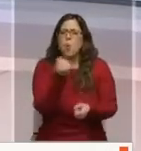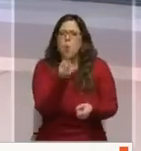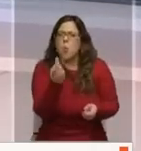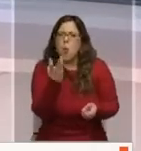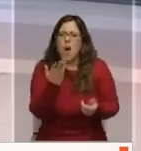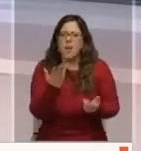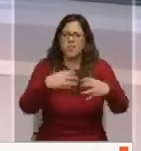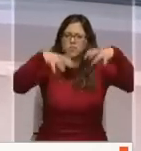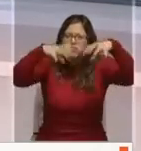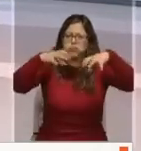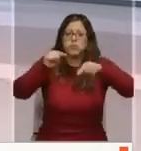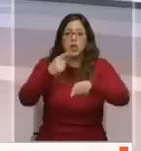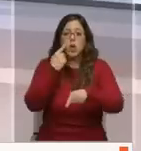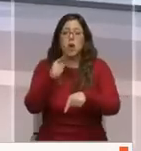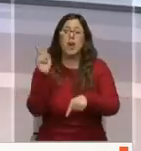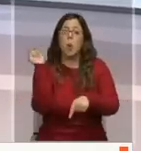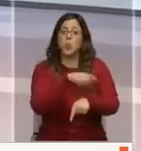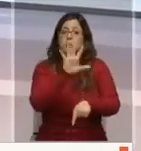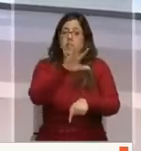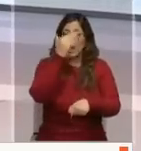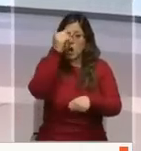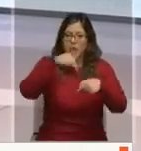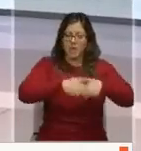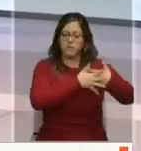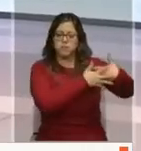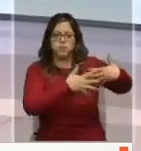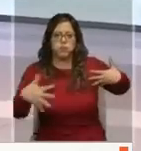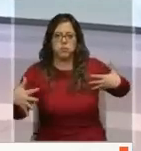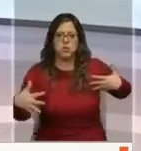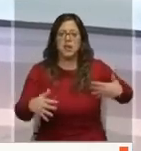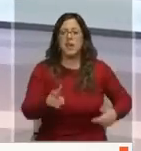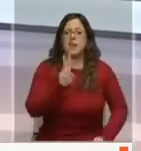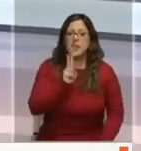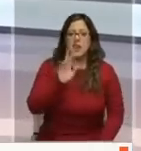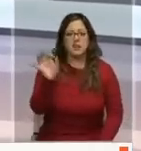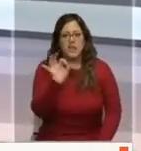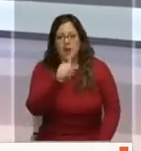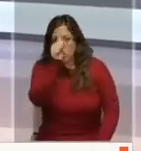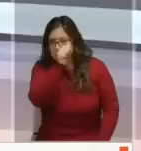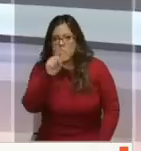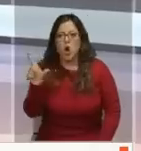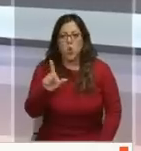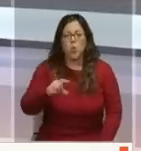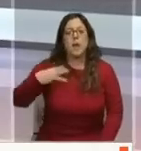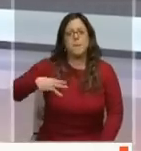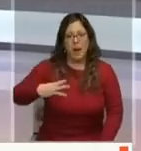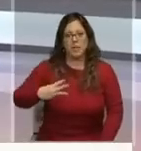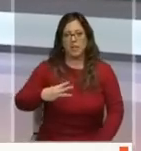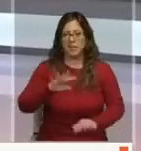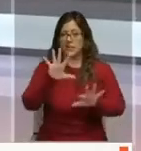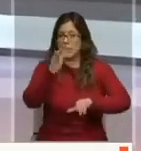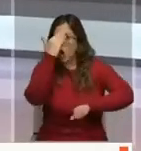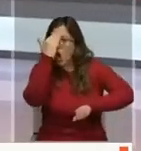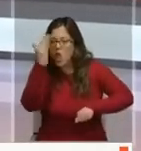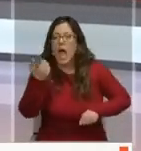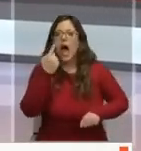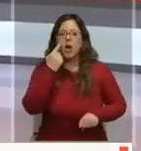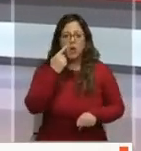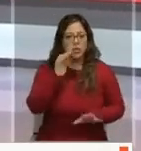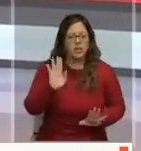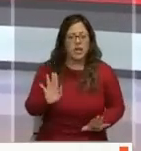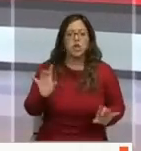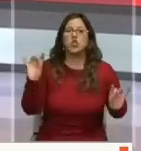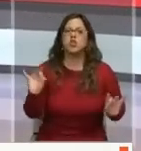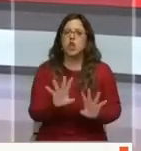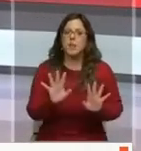últimos 5 días, es decir, cuánto podría caer de aquí en adelante. Entre el viernes, el sábado, el domingo, el lunes y el martes, 5 días, pero recordemos que van a ser